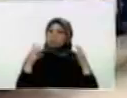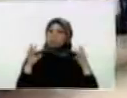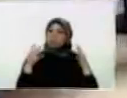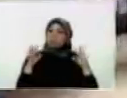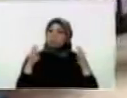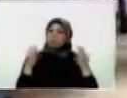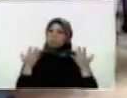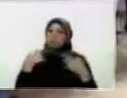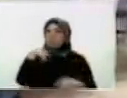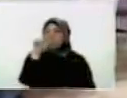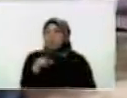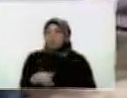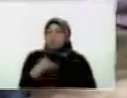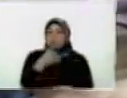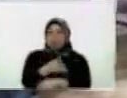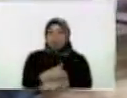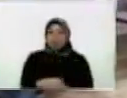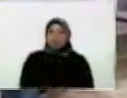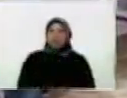Además de eso,